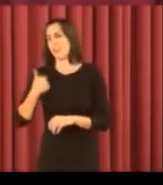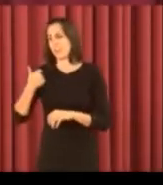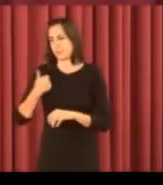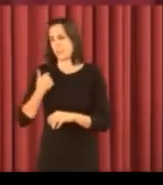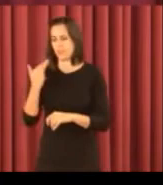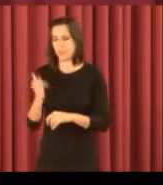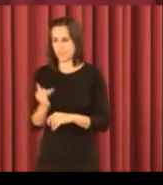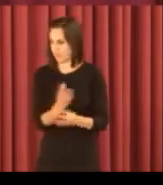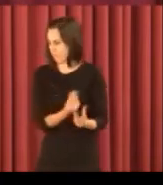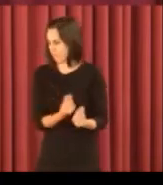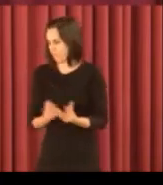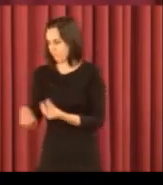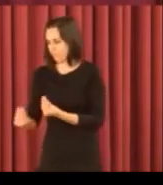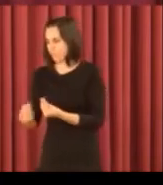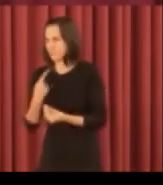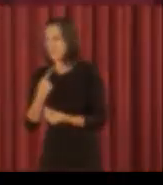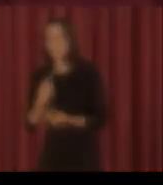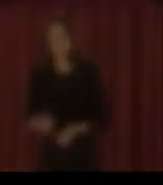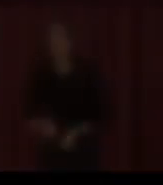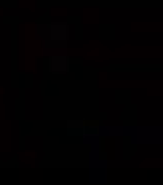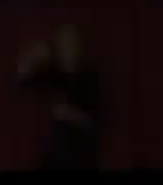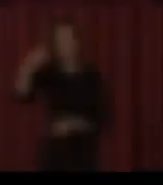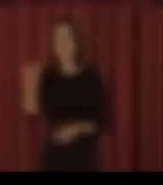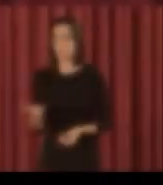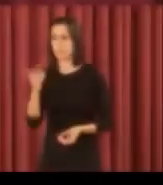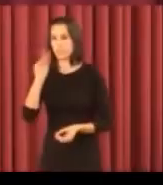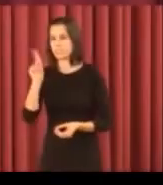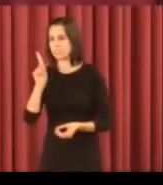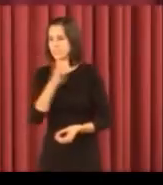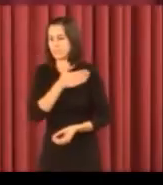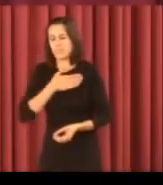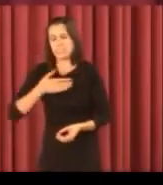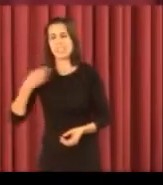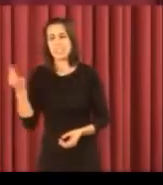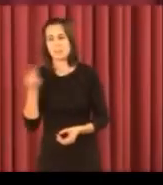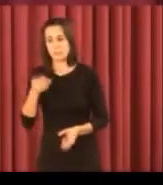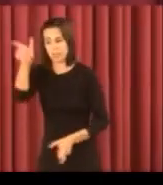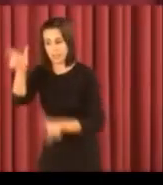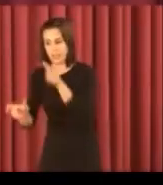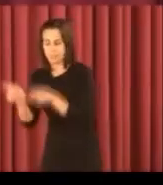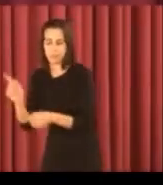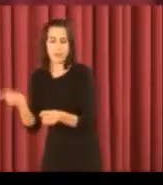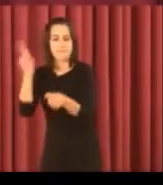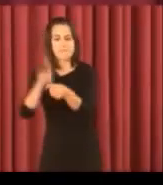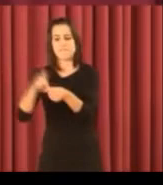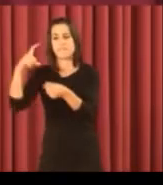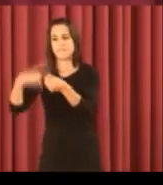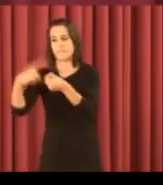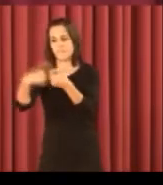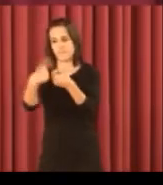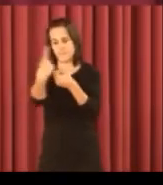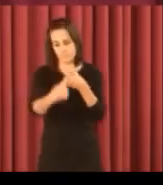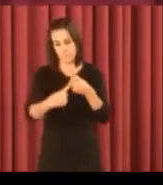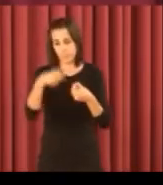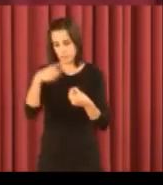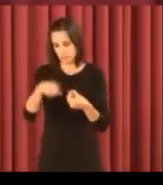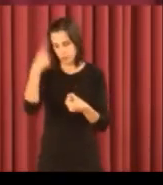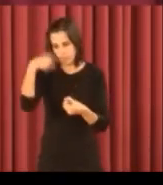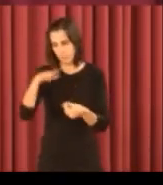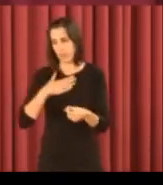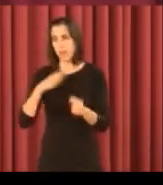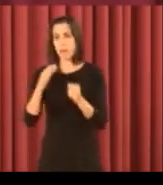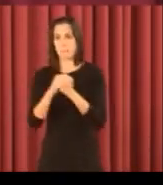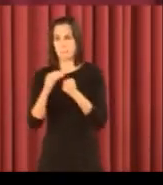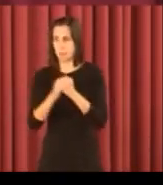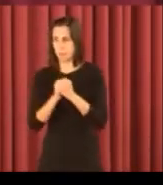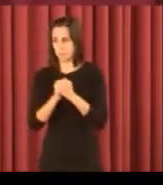además que le siguiera contando cómo se podían sanear las cuentas. Sabía que Álvaro siempre ha sido una persona muy comprometida con los movimientos